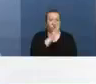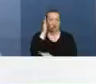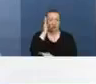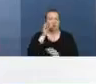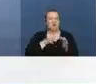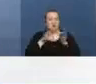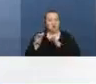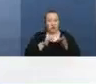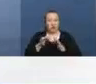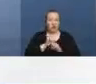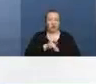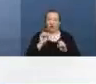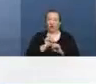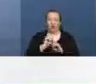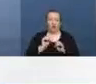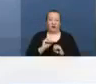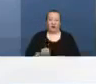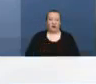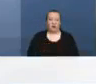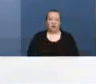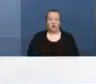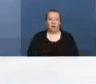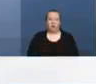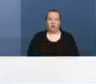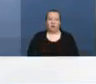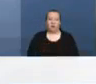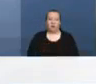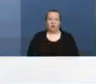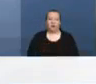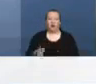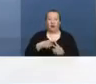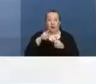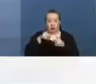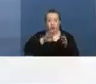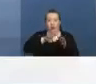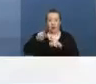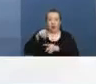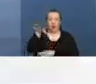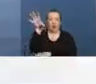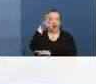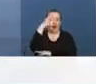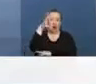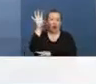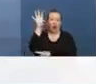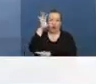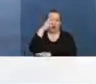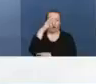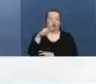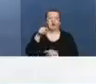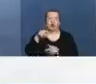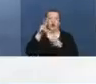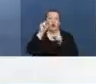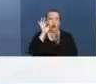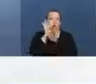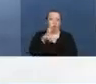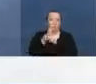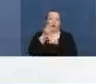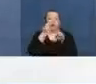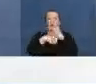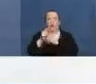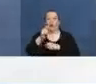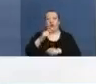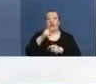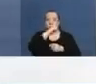en absoluto bueno esto sobre los radares que entonces como no funcionaban nosotros venimos la cuadra